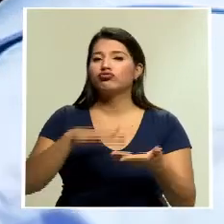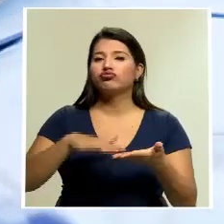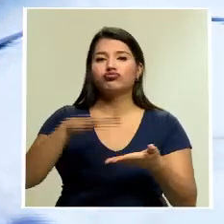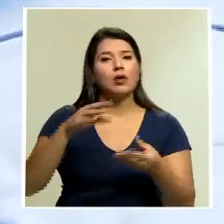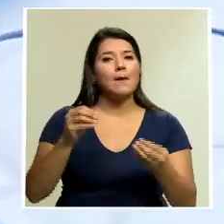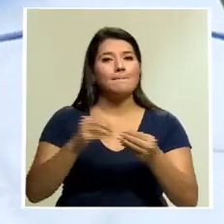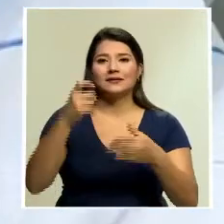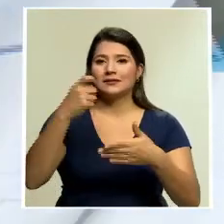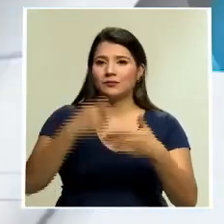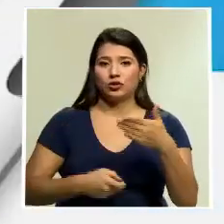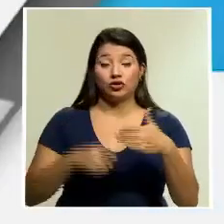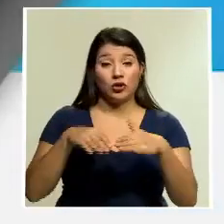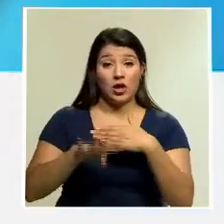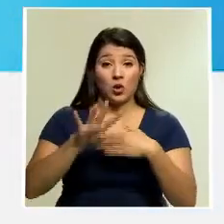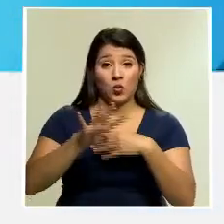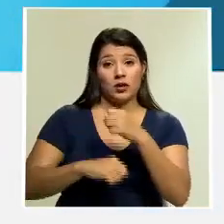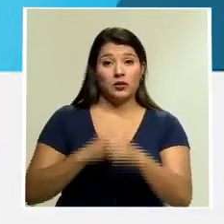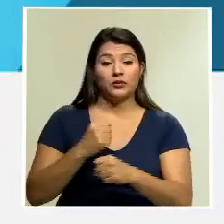los 4 años.